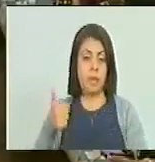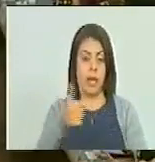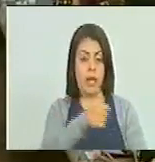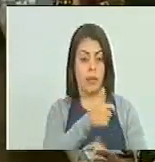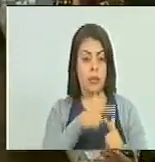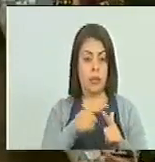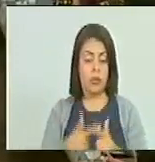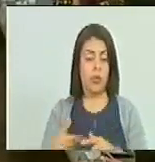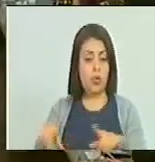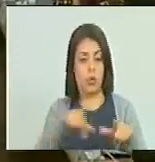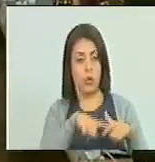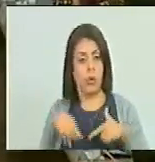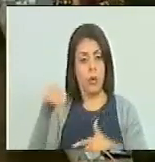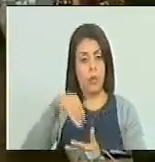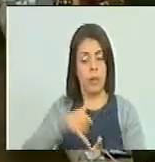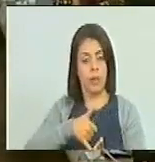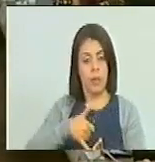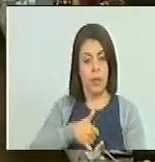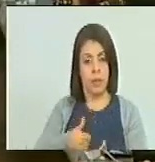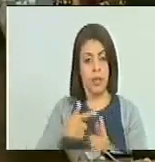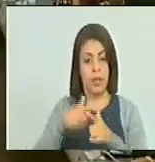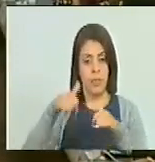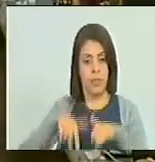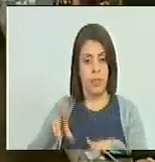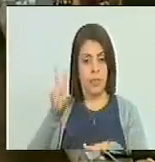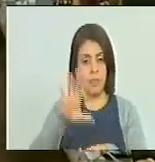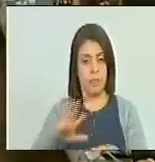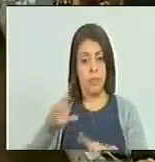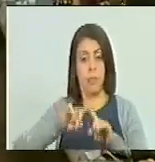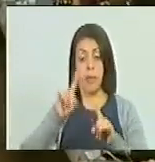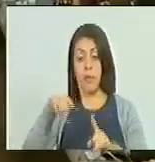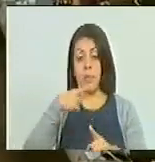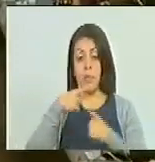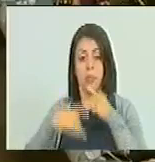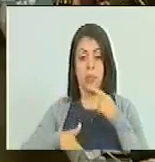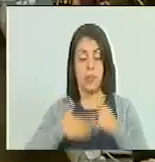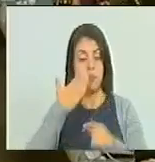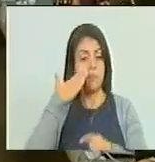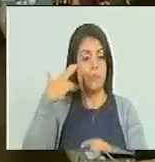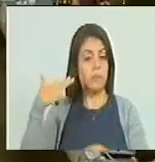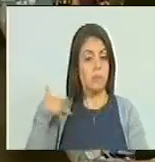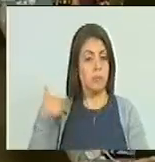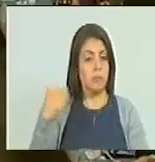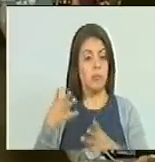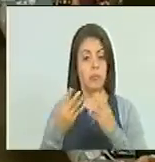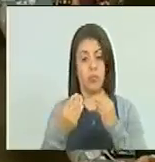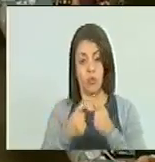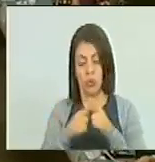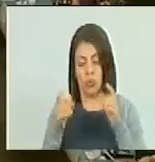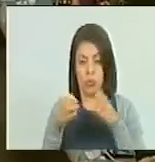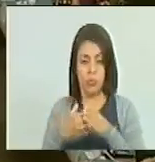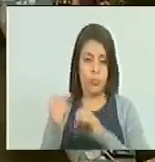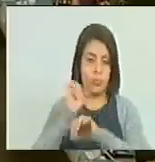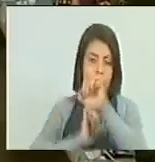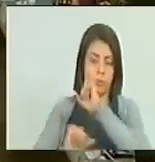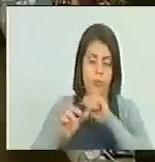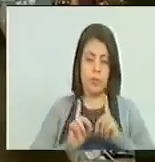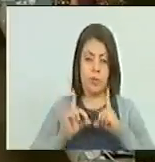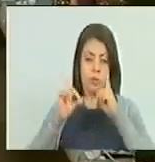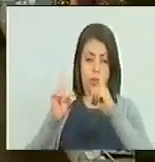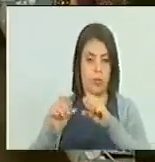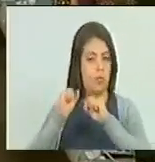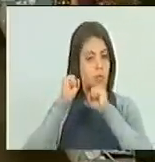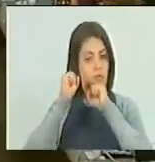uno de los sectores más vulnerables del territorio nacional. Pero también podemos decir con orgullo que son bastiones de defensa de la dignidad, que